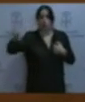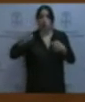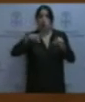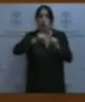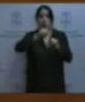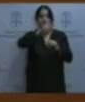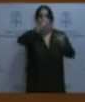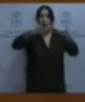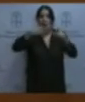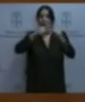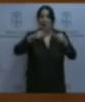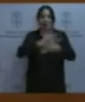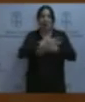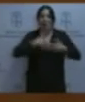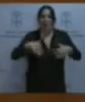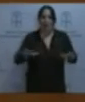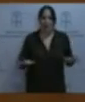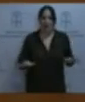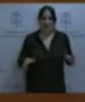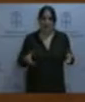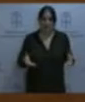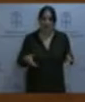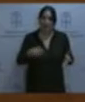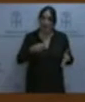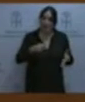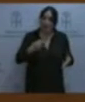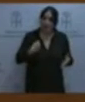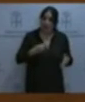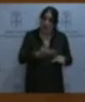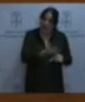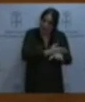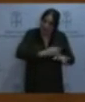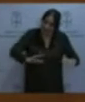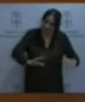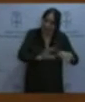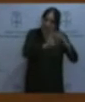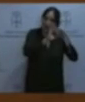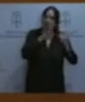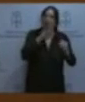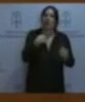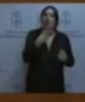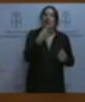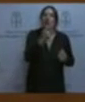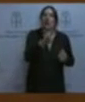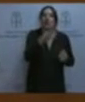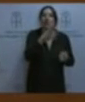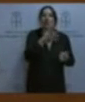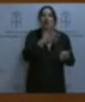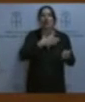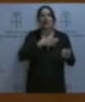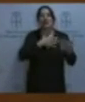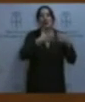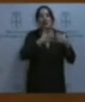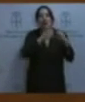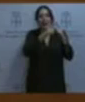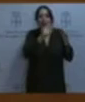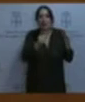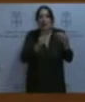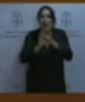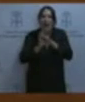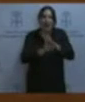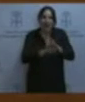de los asturianos que están fuera. Y a esto precisamente me refería antes cuando decía que conforma el patrimonio industrial asturiano independientemente de